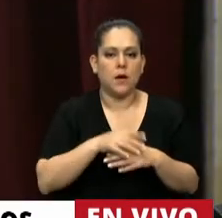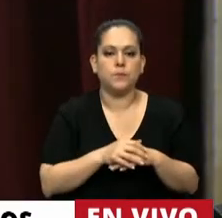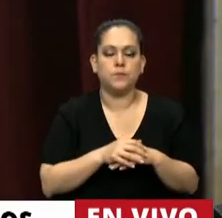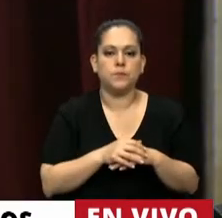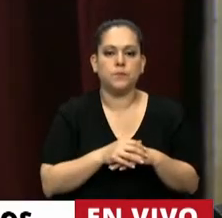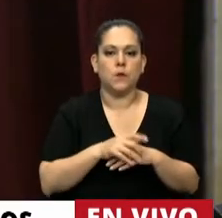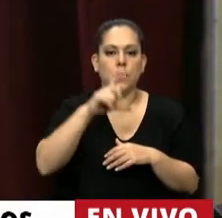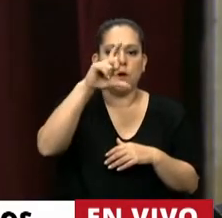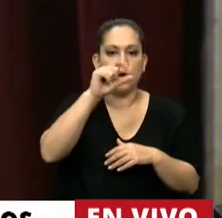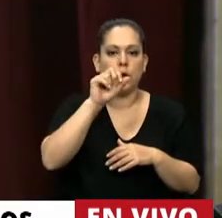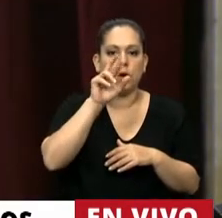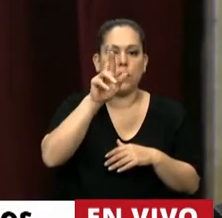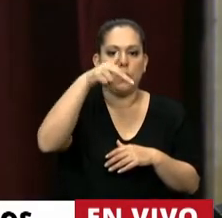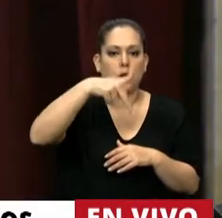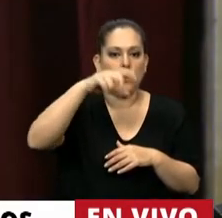Virginia Cornejo.